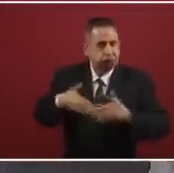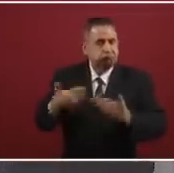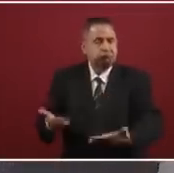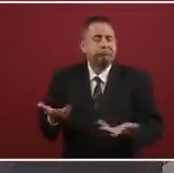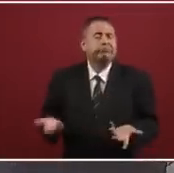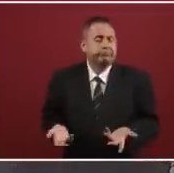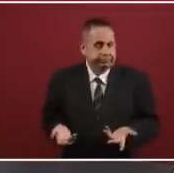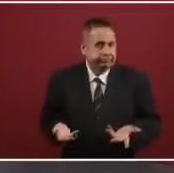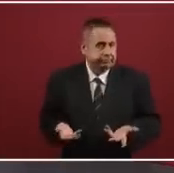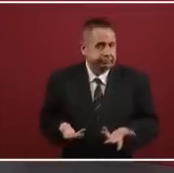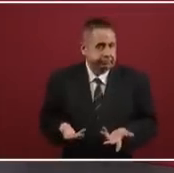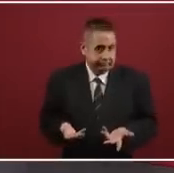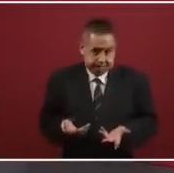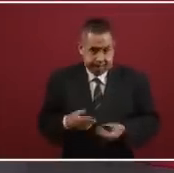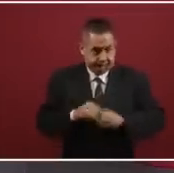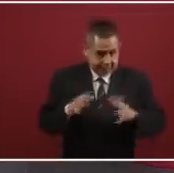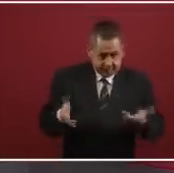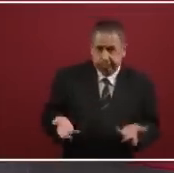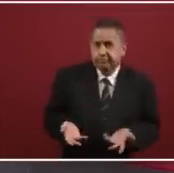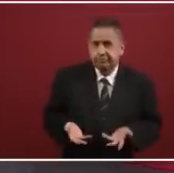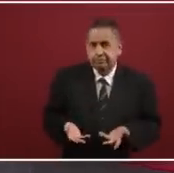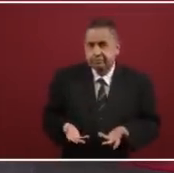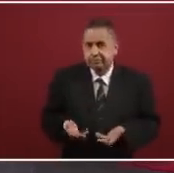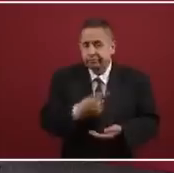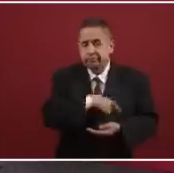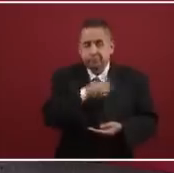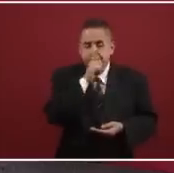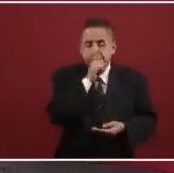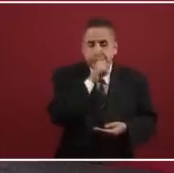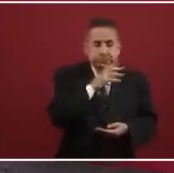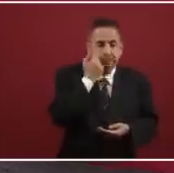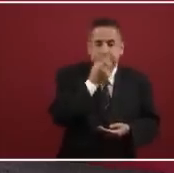No se